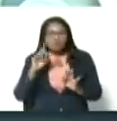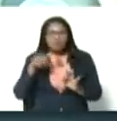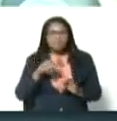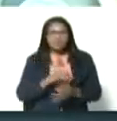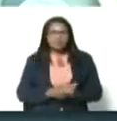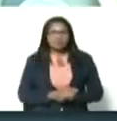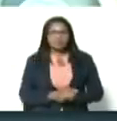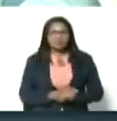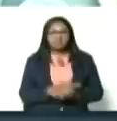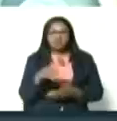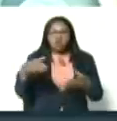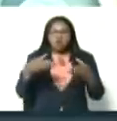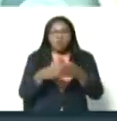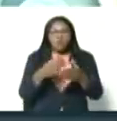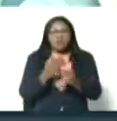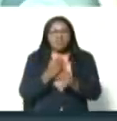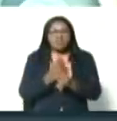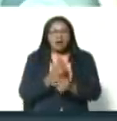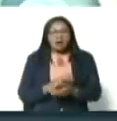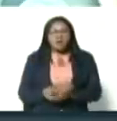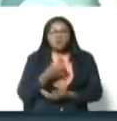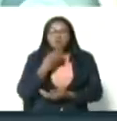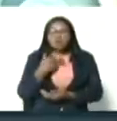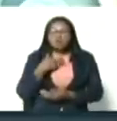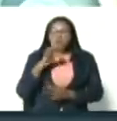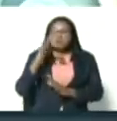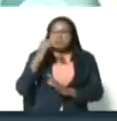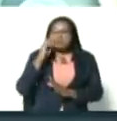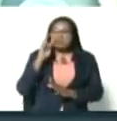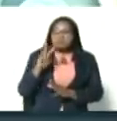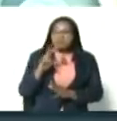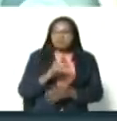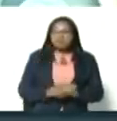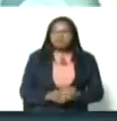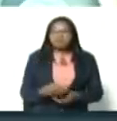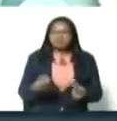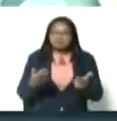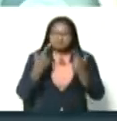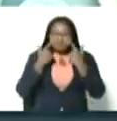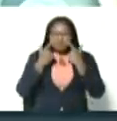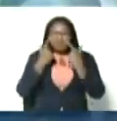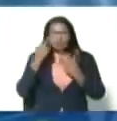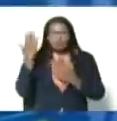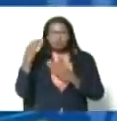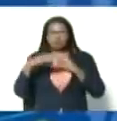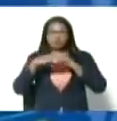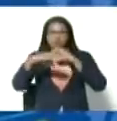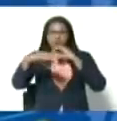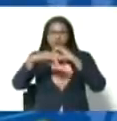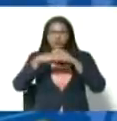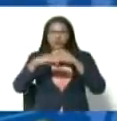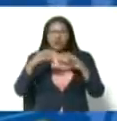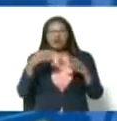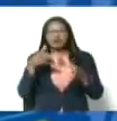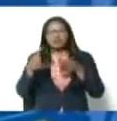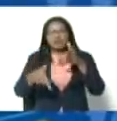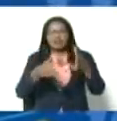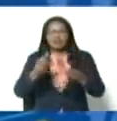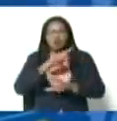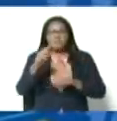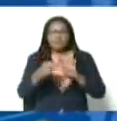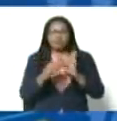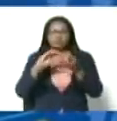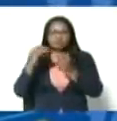por aquí pasó la clase obrera. Bueno, me parece muy bien, Nahum. Fíjense ustedes, muestren el tren completo. Le han hecho el